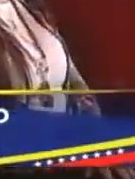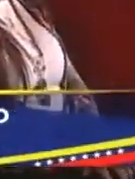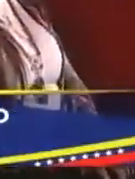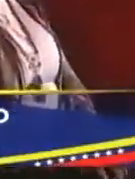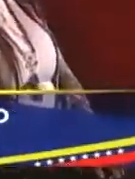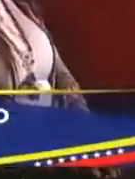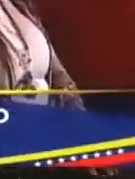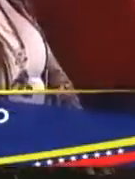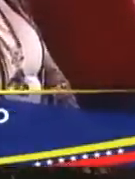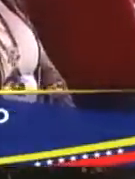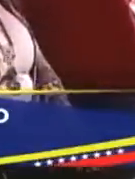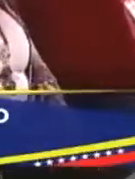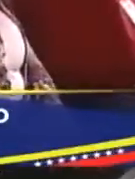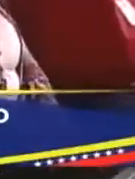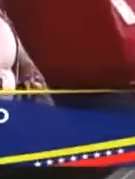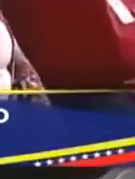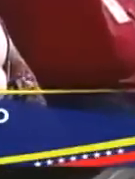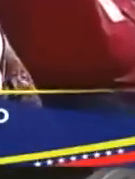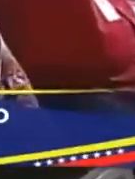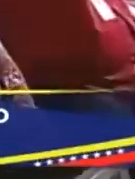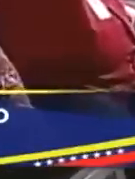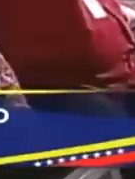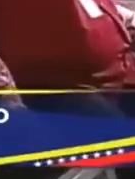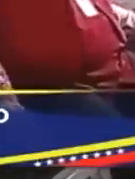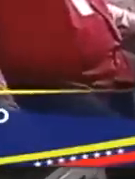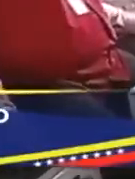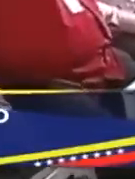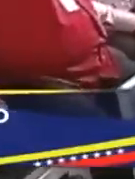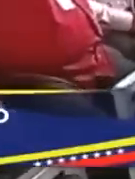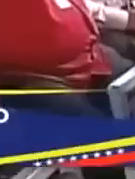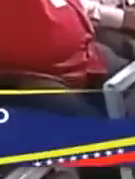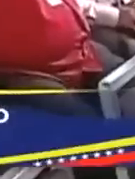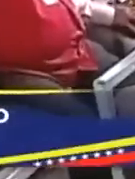Teresa Carreña para conmemorar 24 años de Revolución Bolivariana.